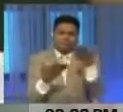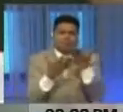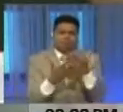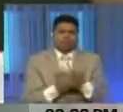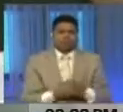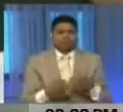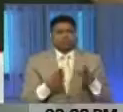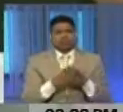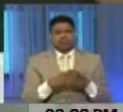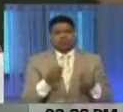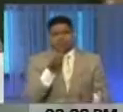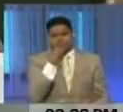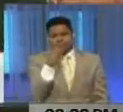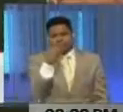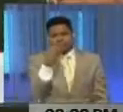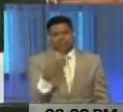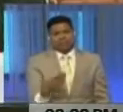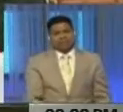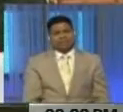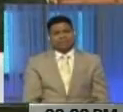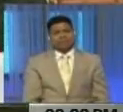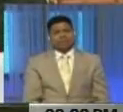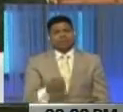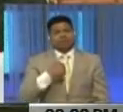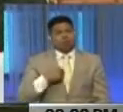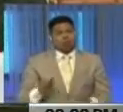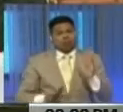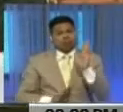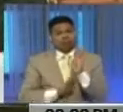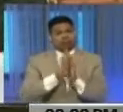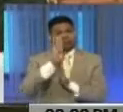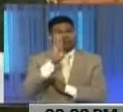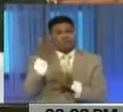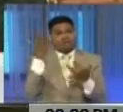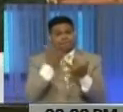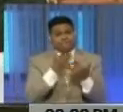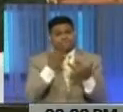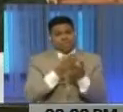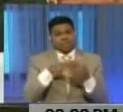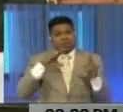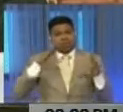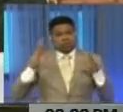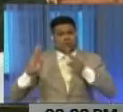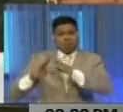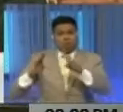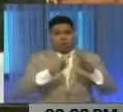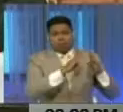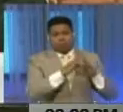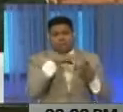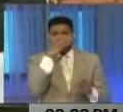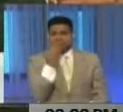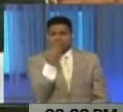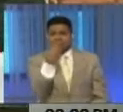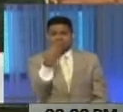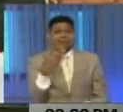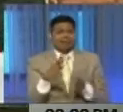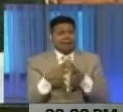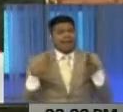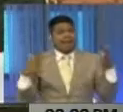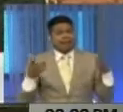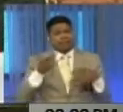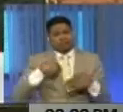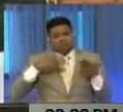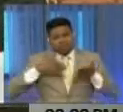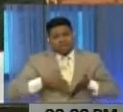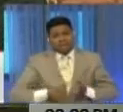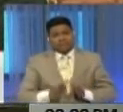grande por Italia. ¿No? Yo crecí en medio de una comunidad italiana bastante grande, donde yo nací y me